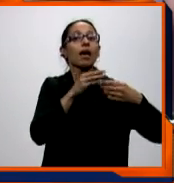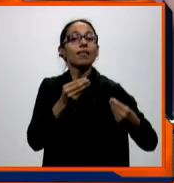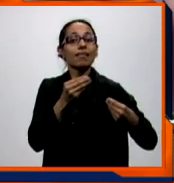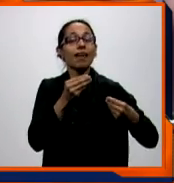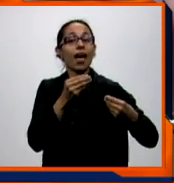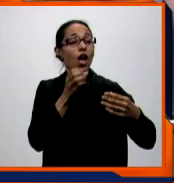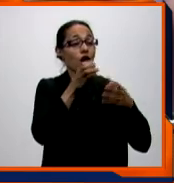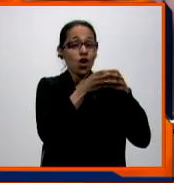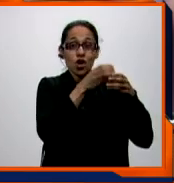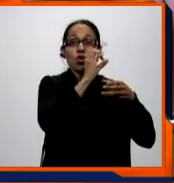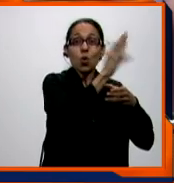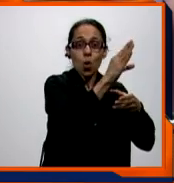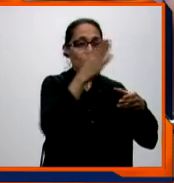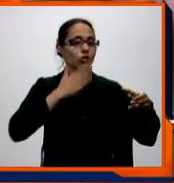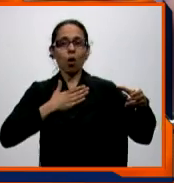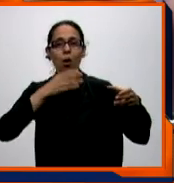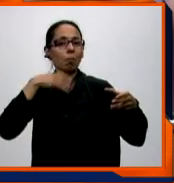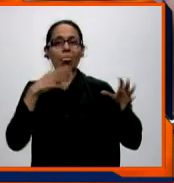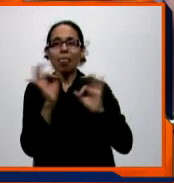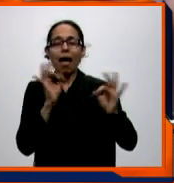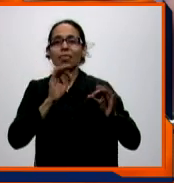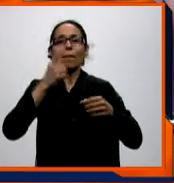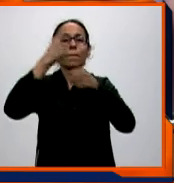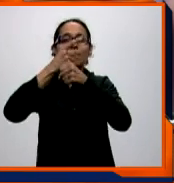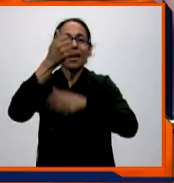en eso coincidimos en la vida. Pero yo sé,